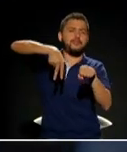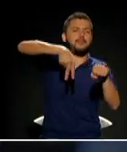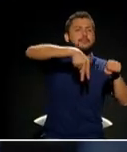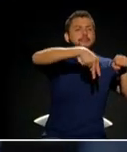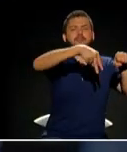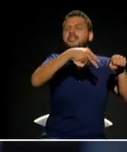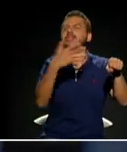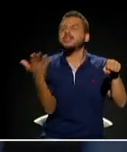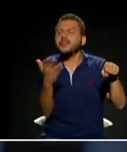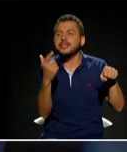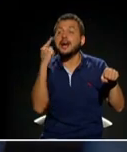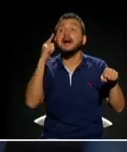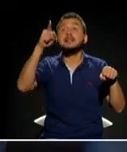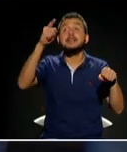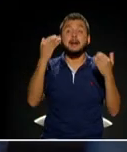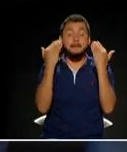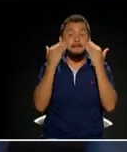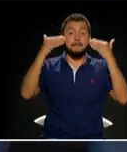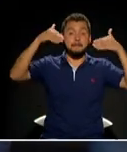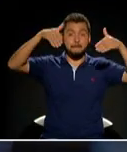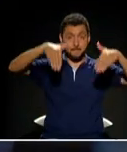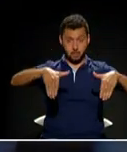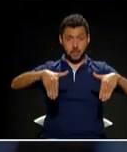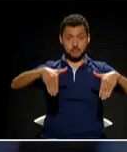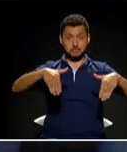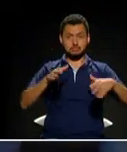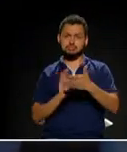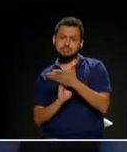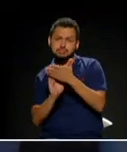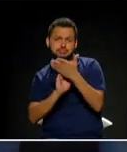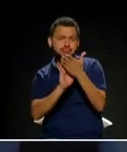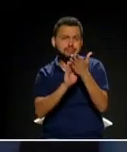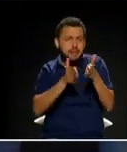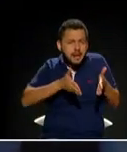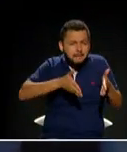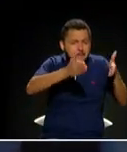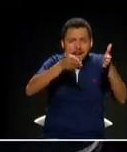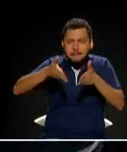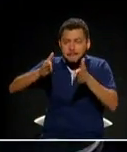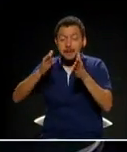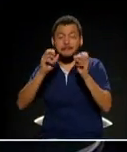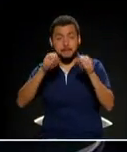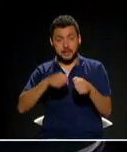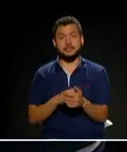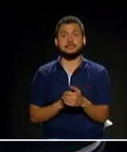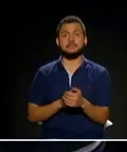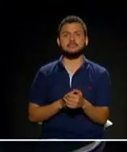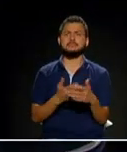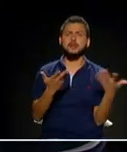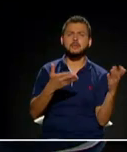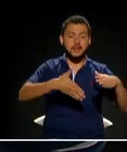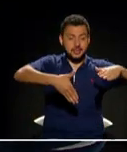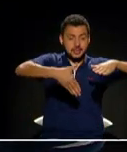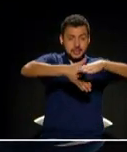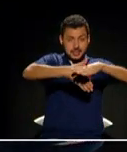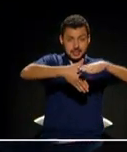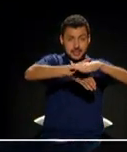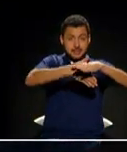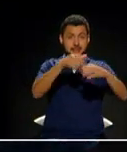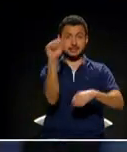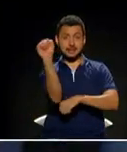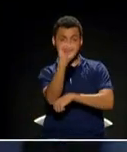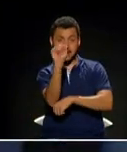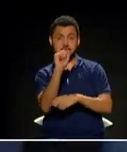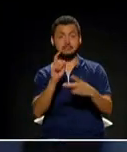en la parte pública para que tengamos una equidad yo decía ahorita los taxistas que entrar dignamente uber